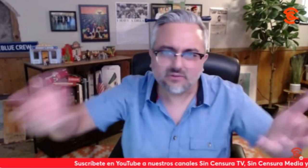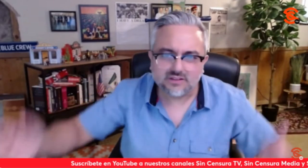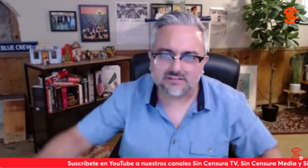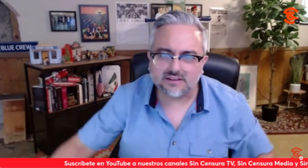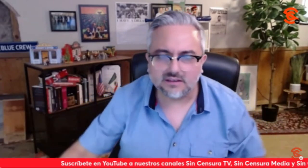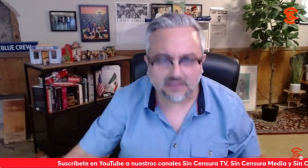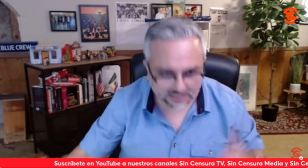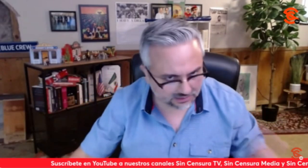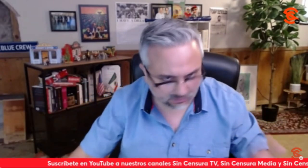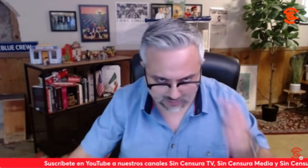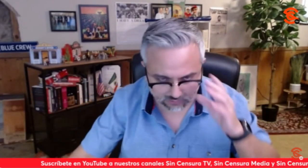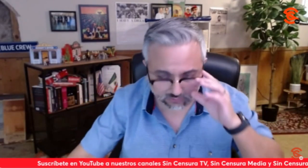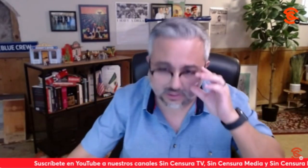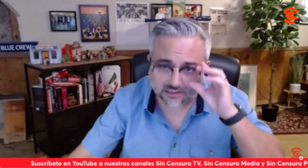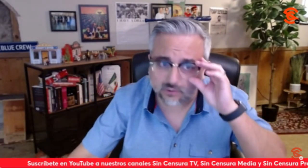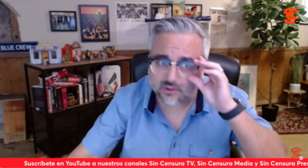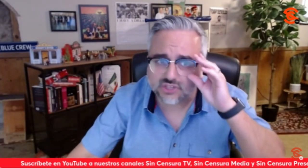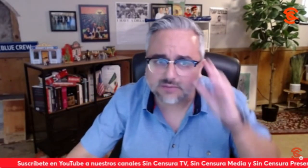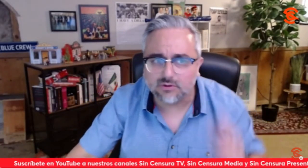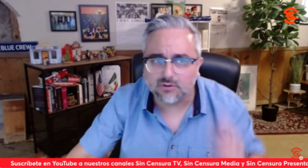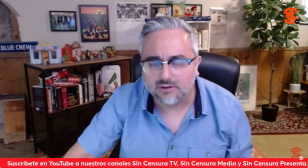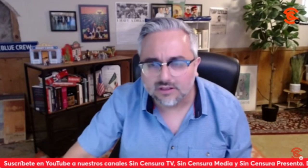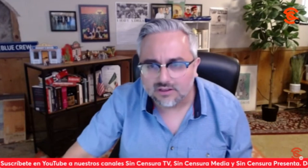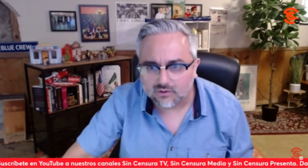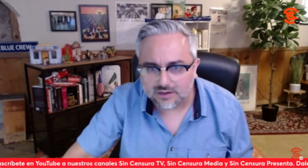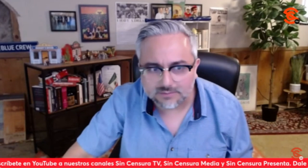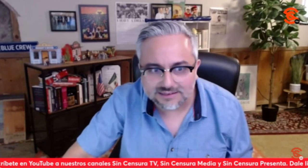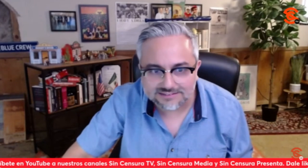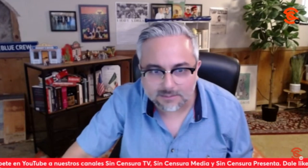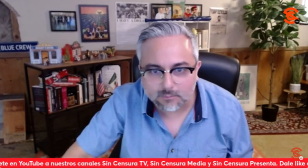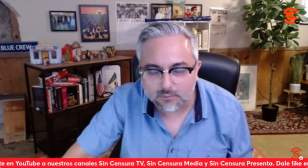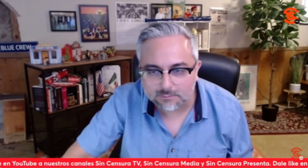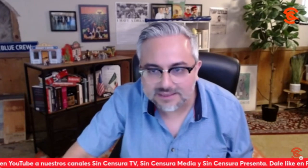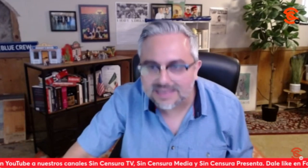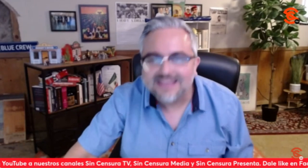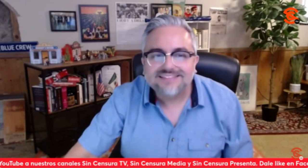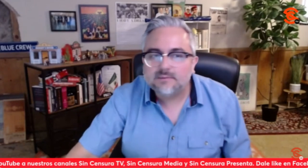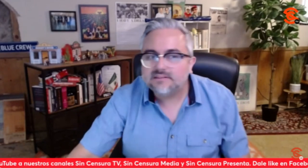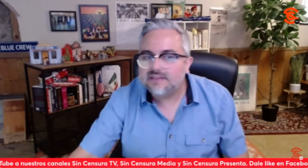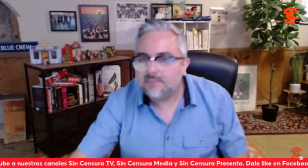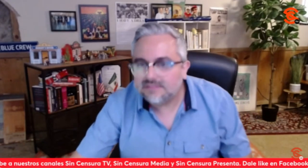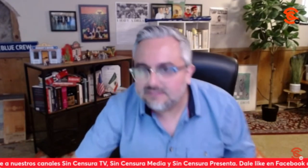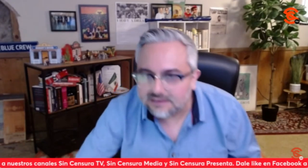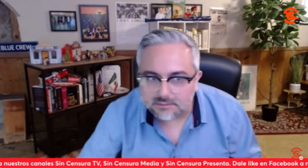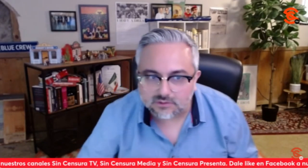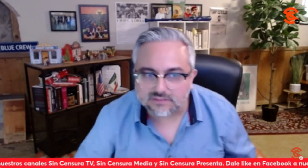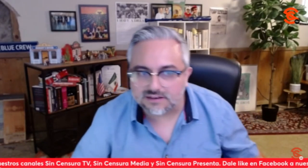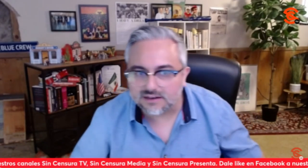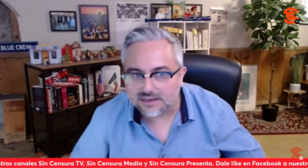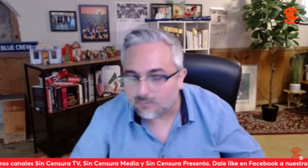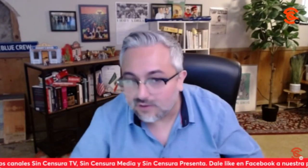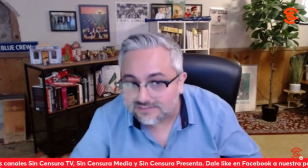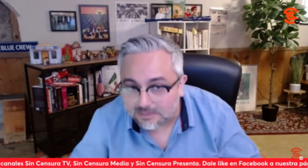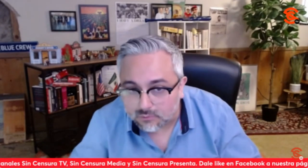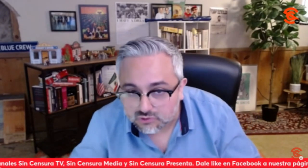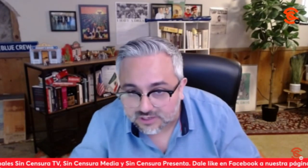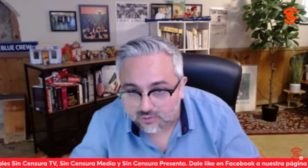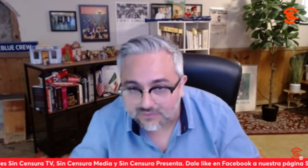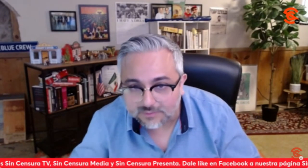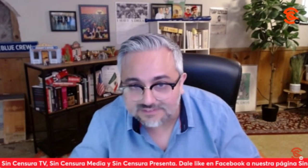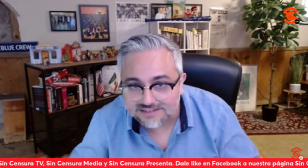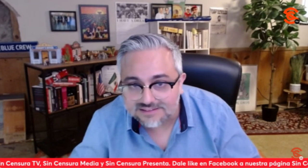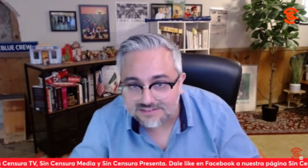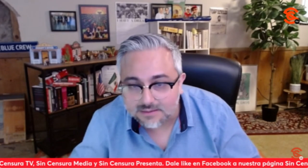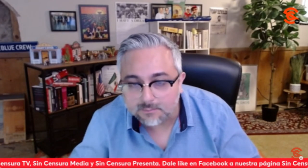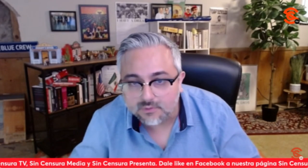de reunirse él o la doctora Claudia Sheinbaum con la ministra Piña. Simple y sencillamente se limitó a decirle que le molesta mucho que